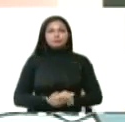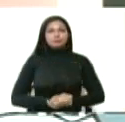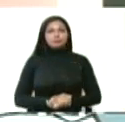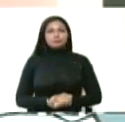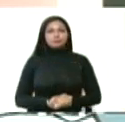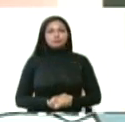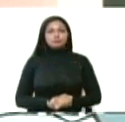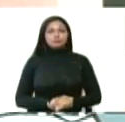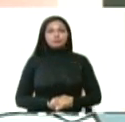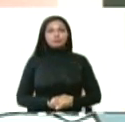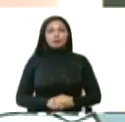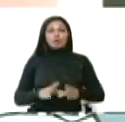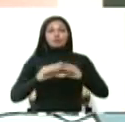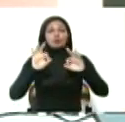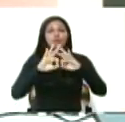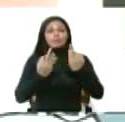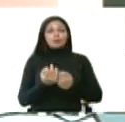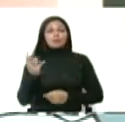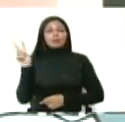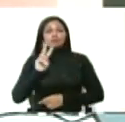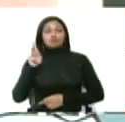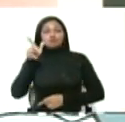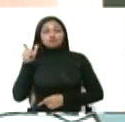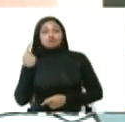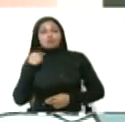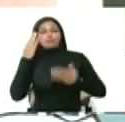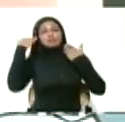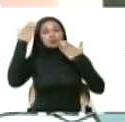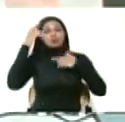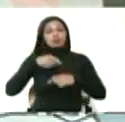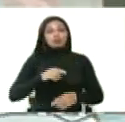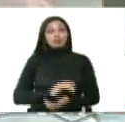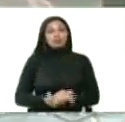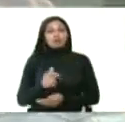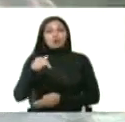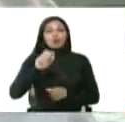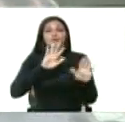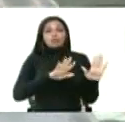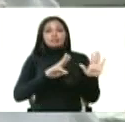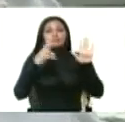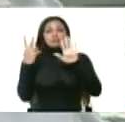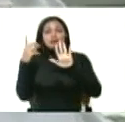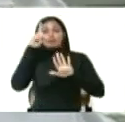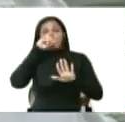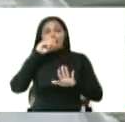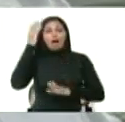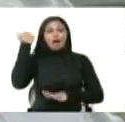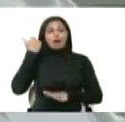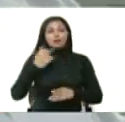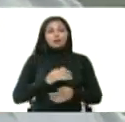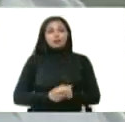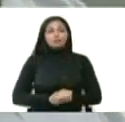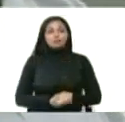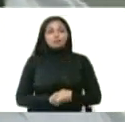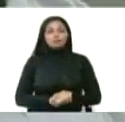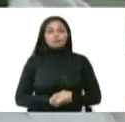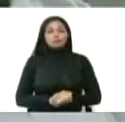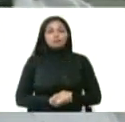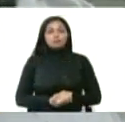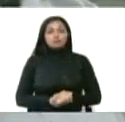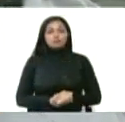a toda la familia venezolana, mi saludo. Hoy 17 años. Y se demuestra